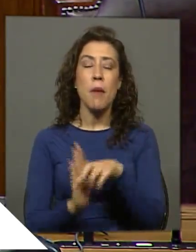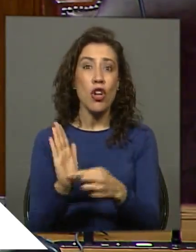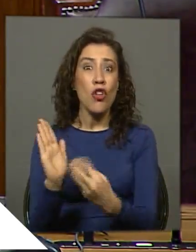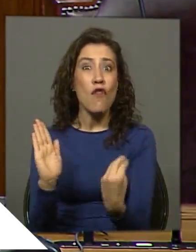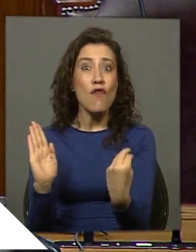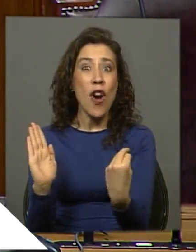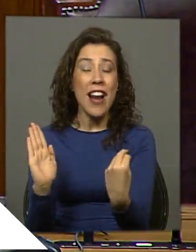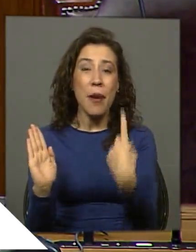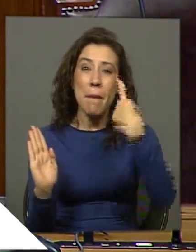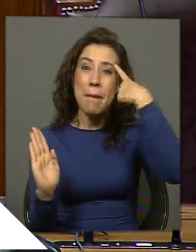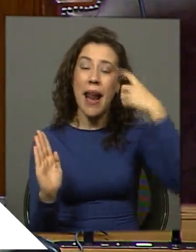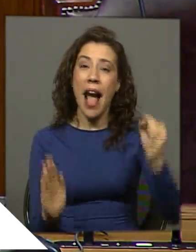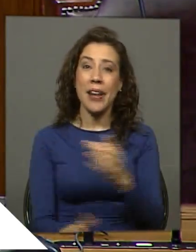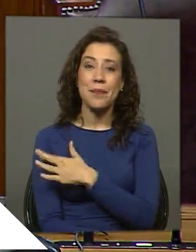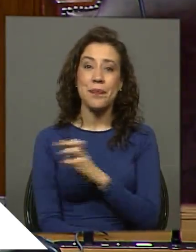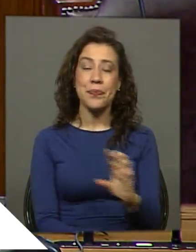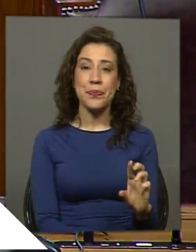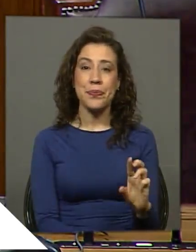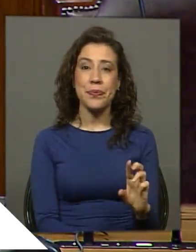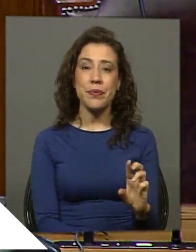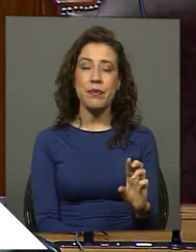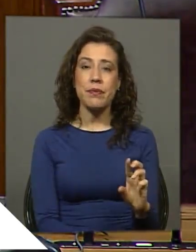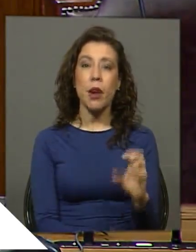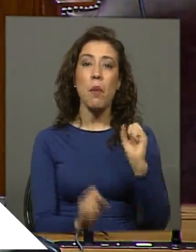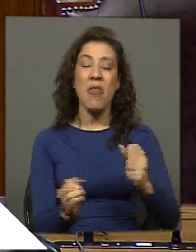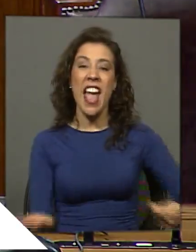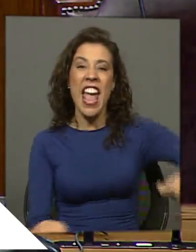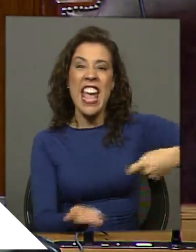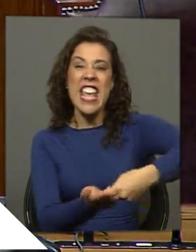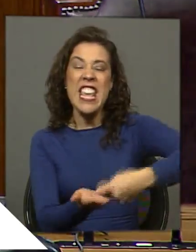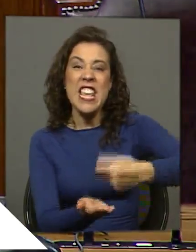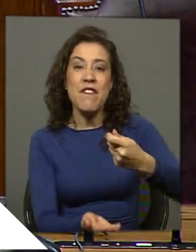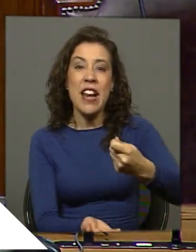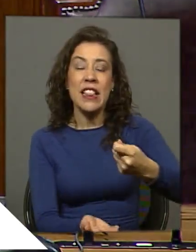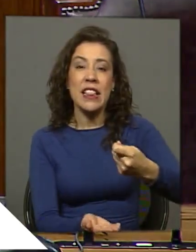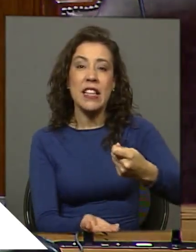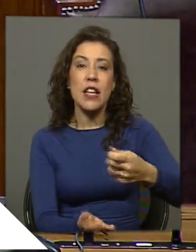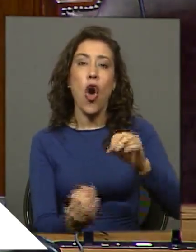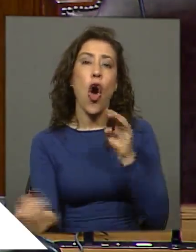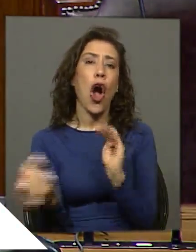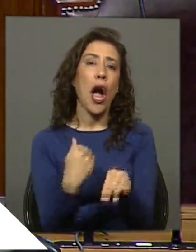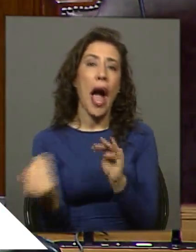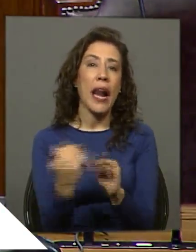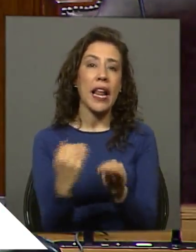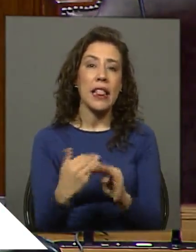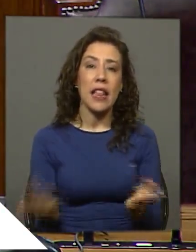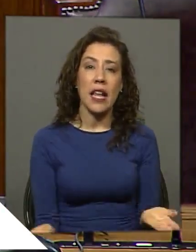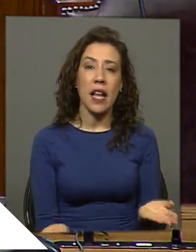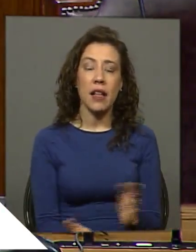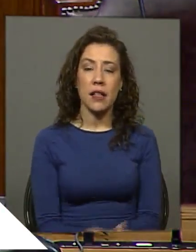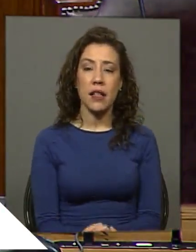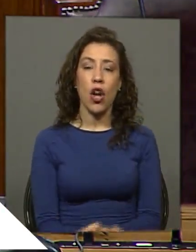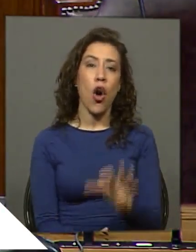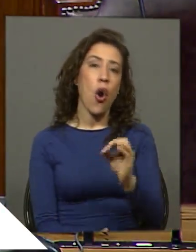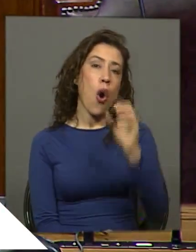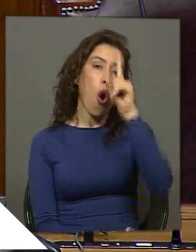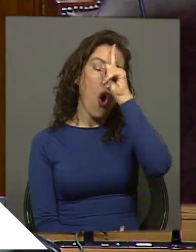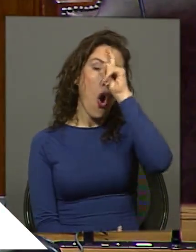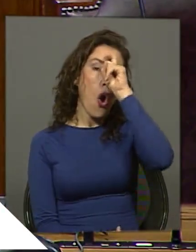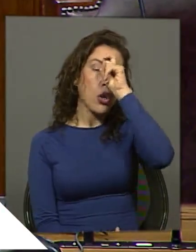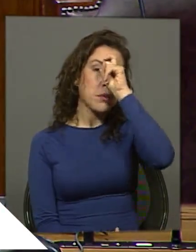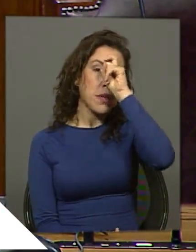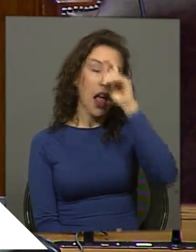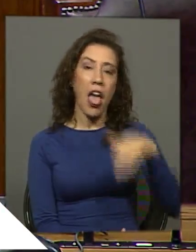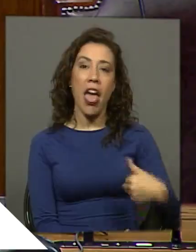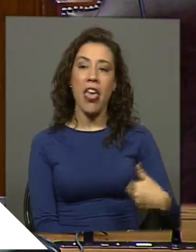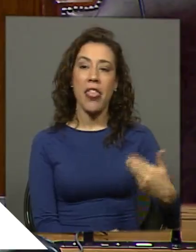negocio para una FP meterse a financiar o una carretera o un hospital y